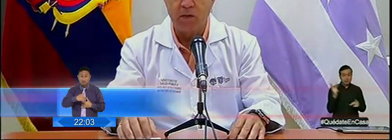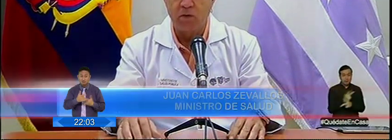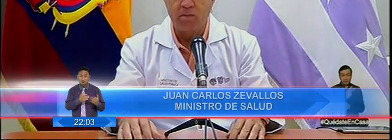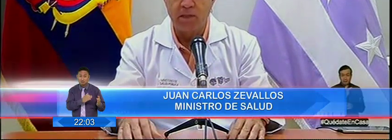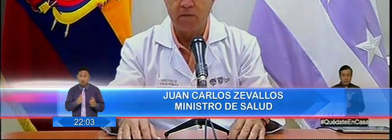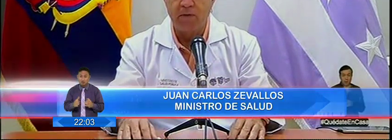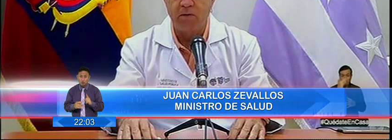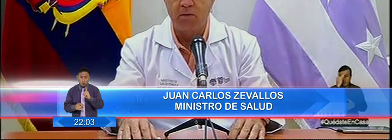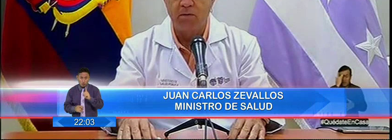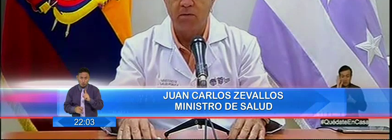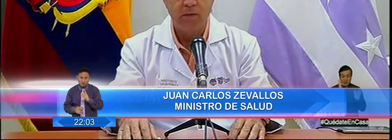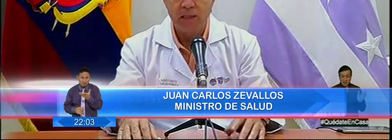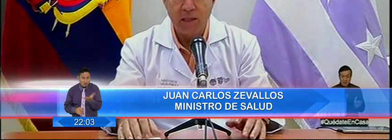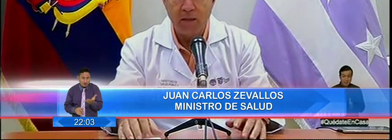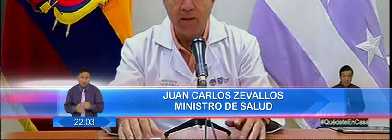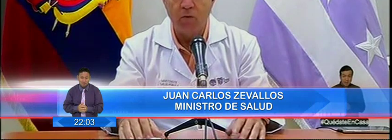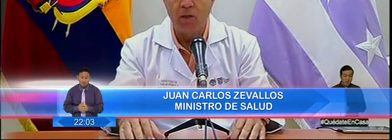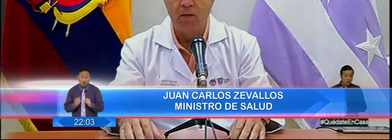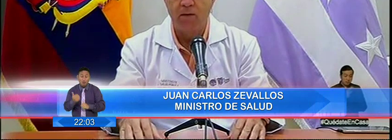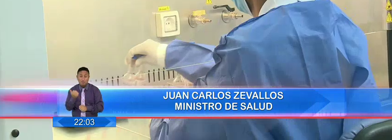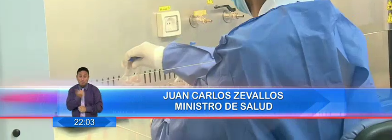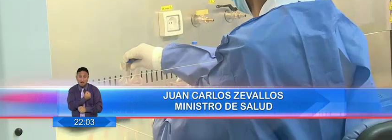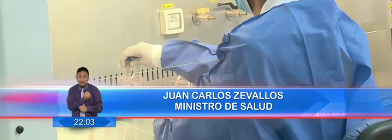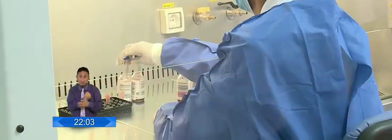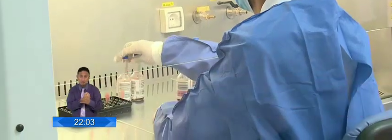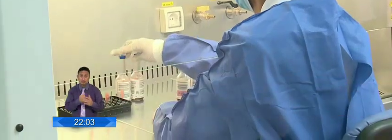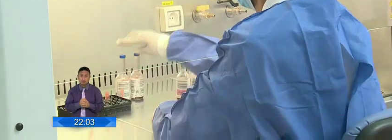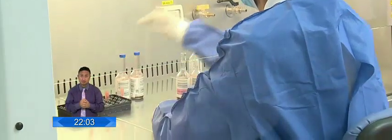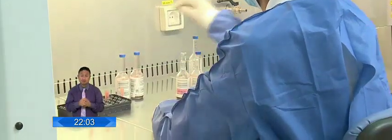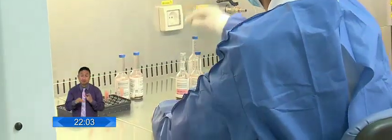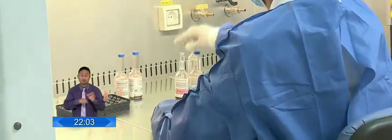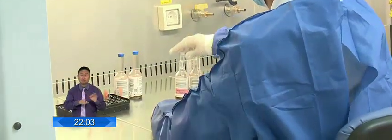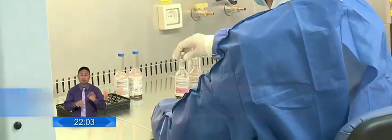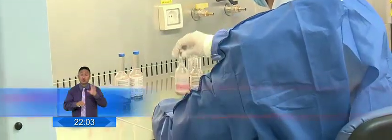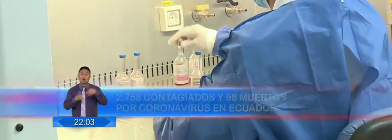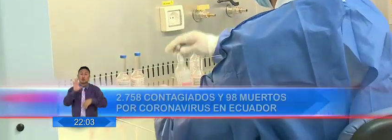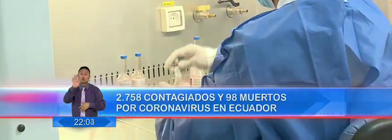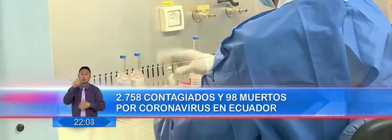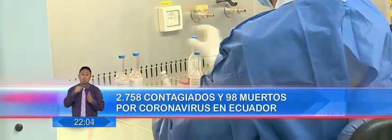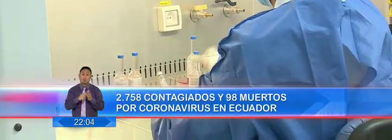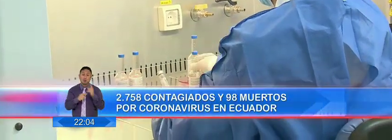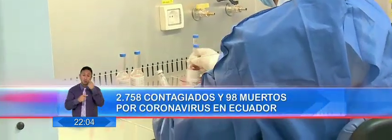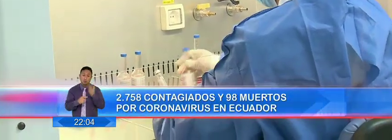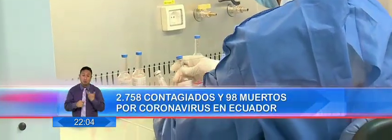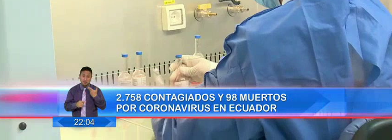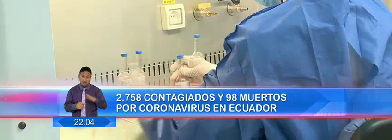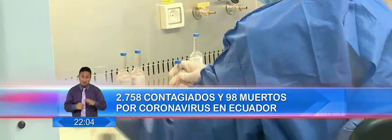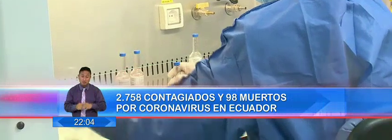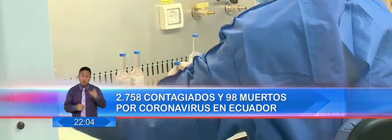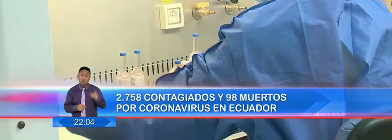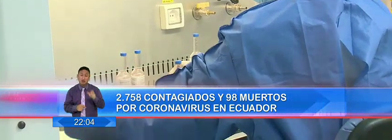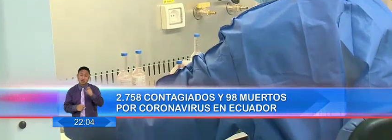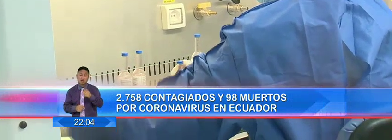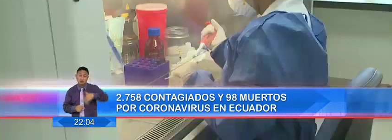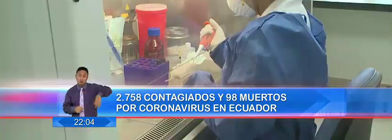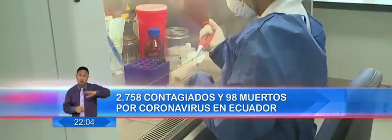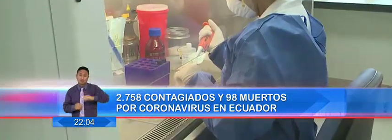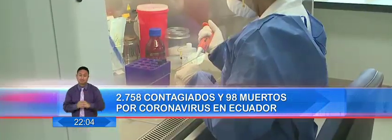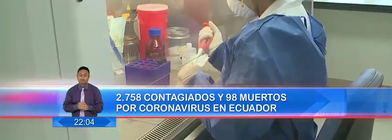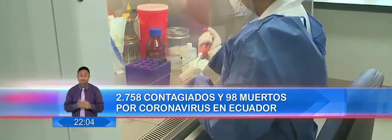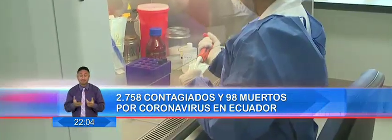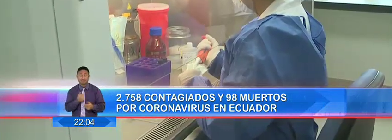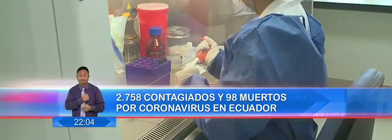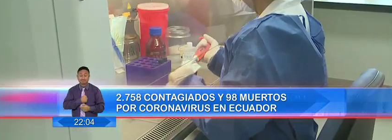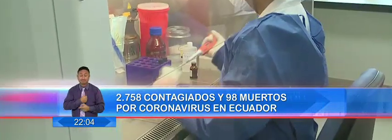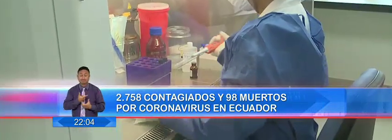específico ni tiene vacuna resaltó también que más de 9000 pruebas se han realizado a las personas y que pese al